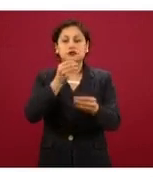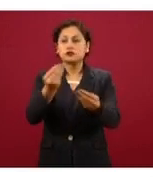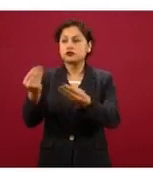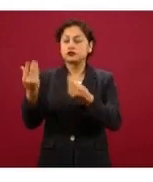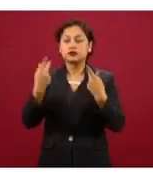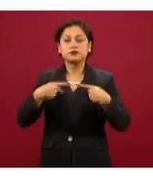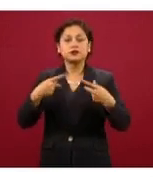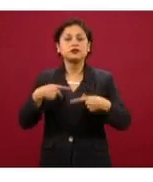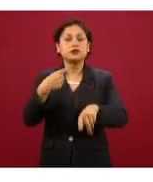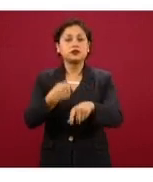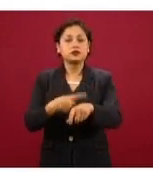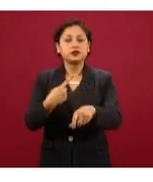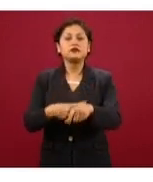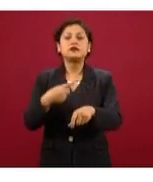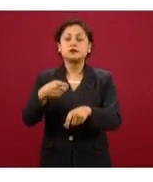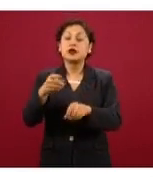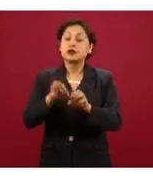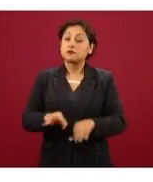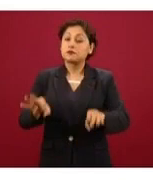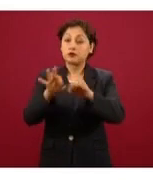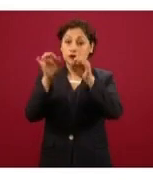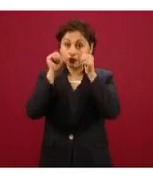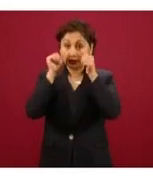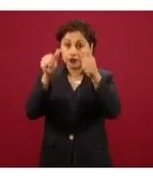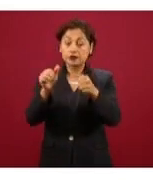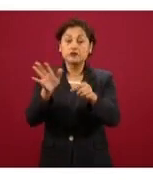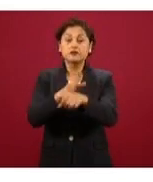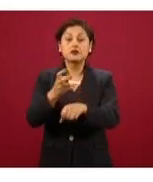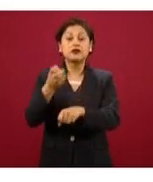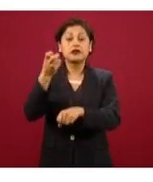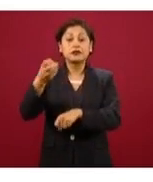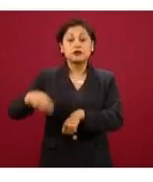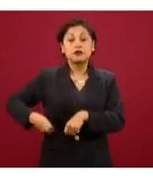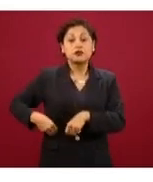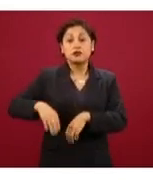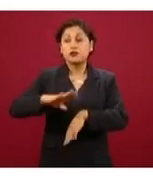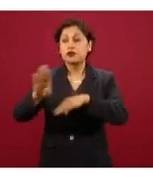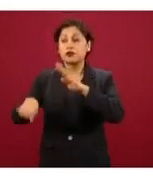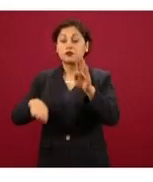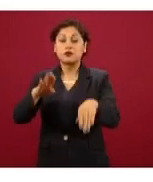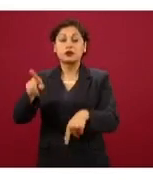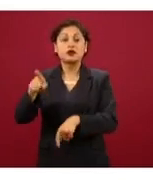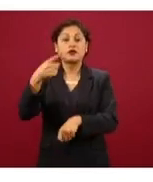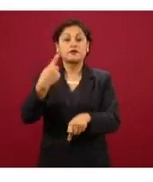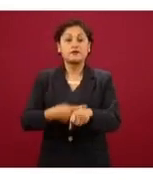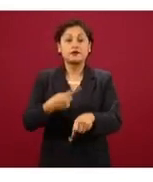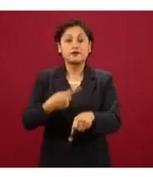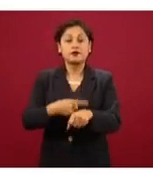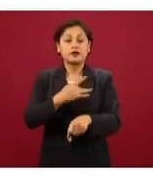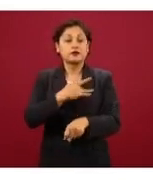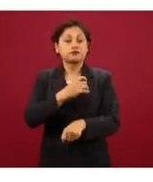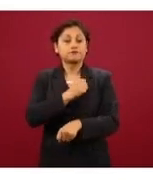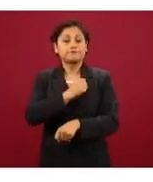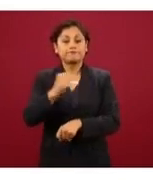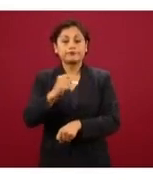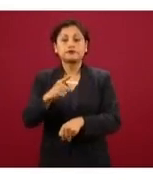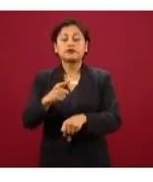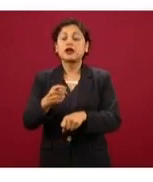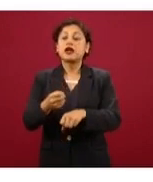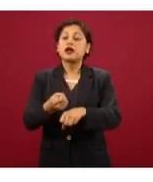población mexicana, parte de la primera causa de muerte en nuestro país, que es la enfermedad cardio y neurovascular. Ya